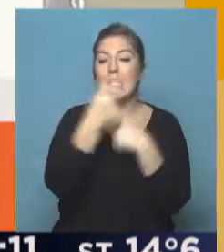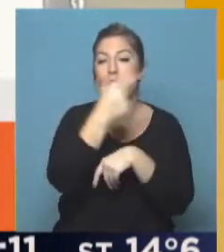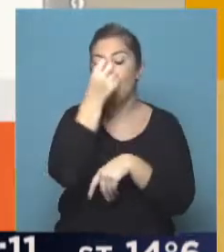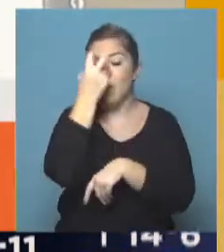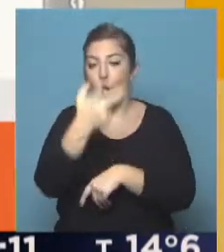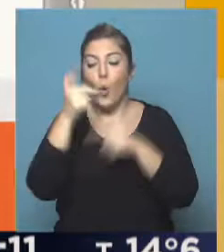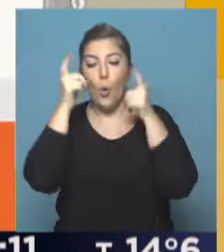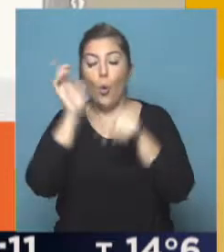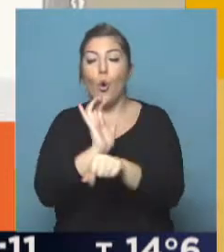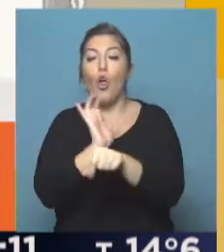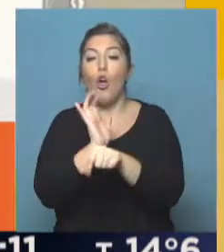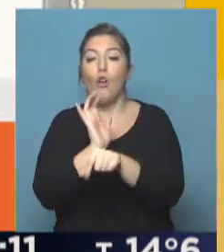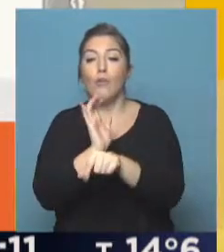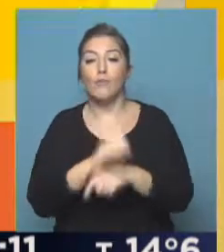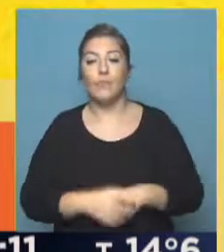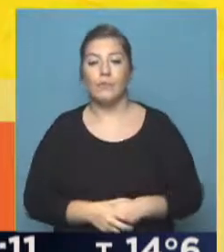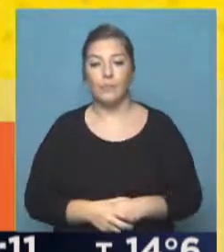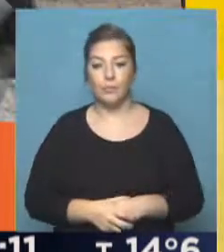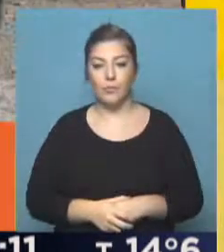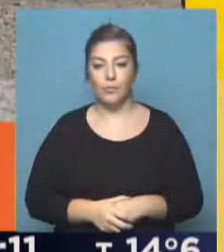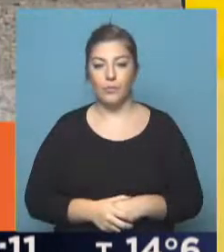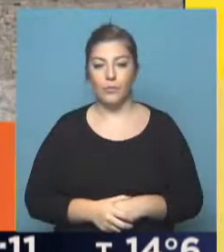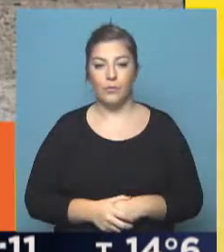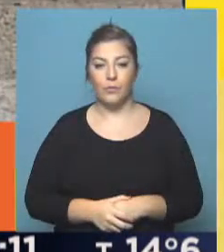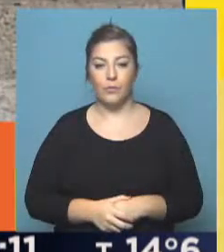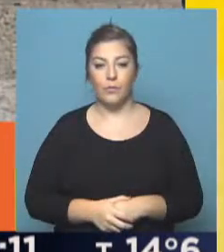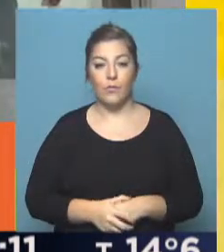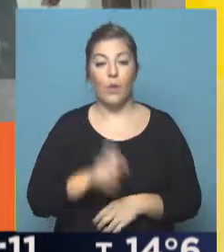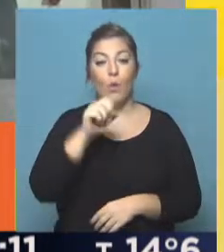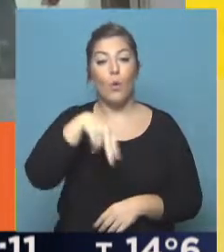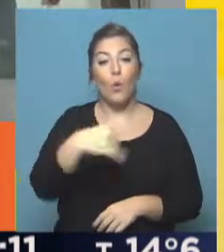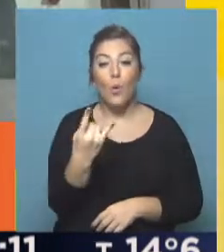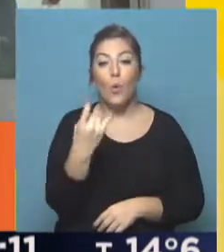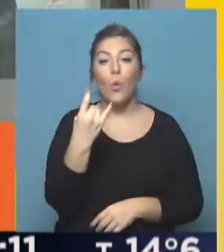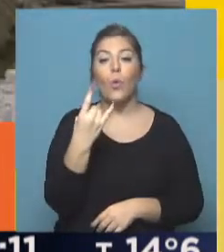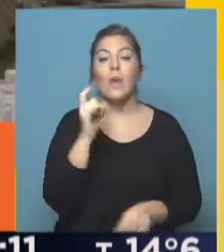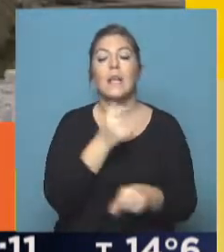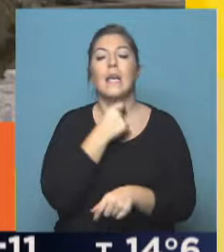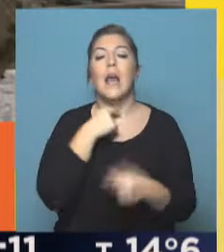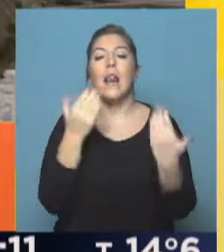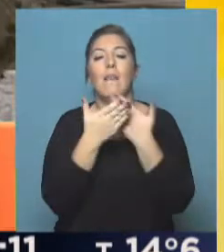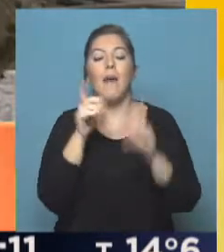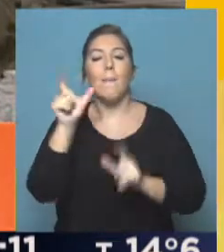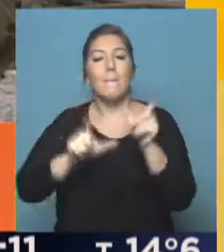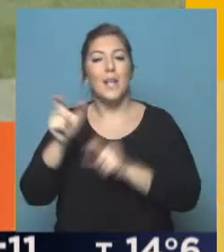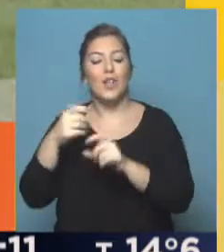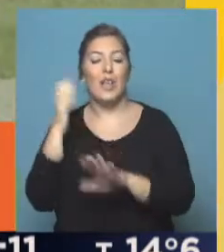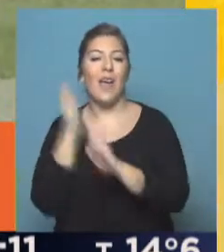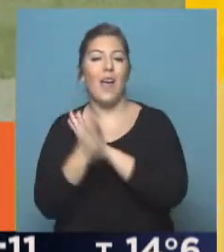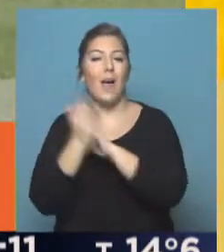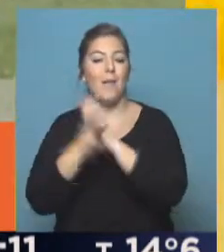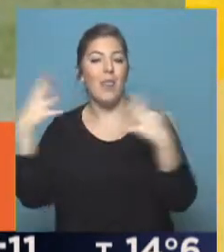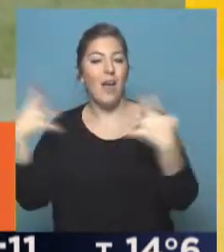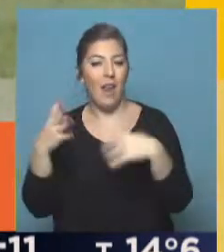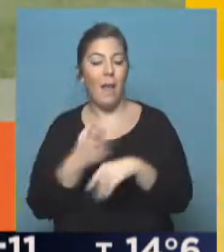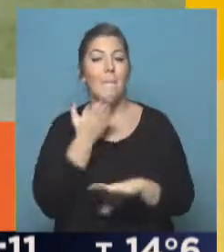purpurados electorales en caso de un cónclave. La ONU insta a liberar refugiados. Pidió a las